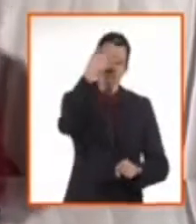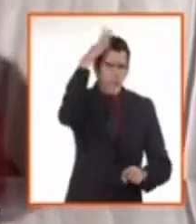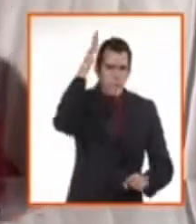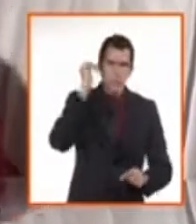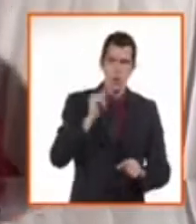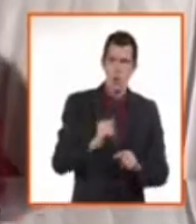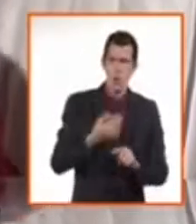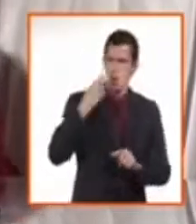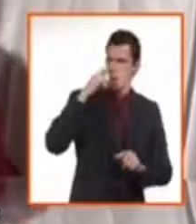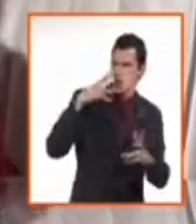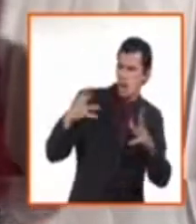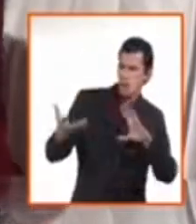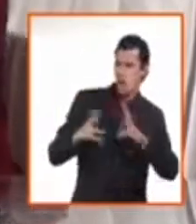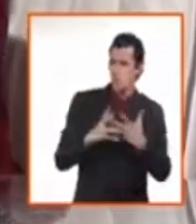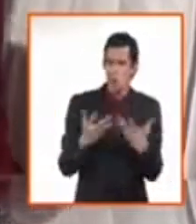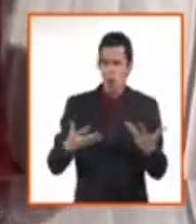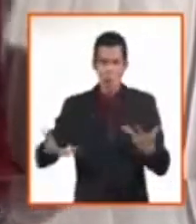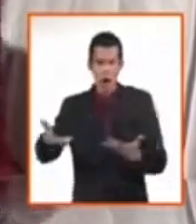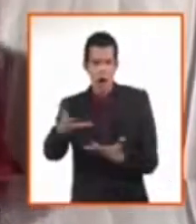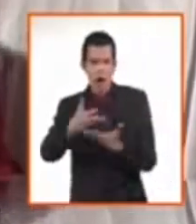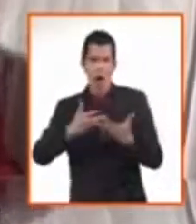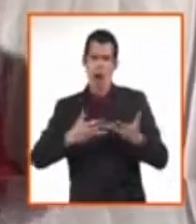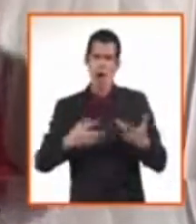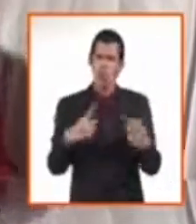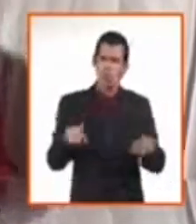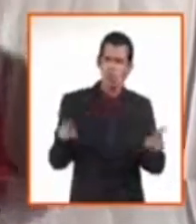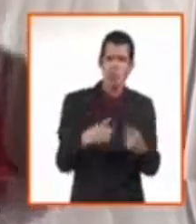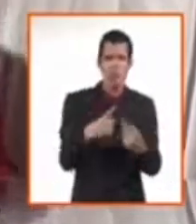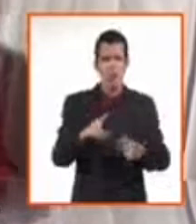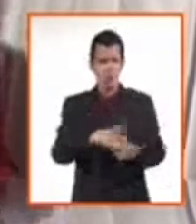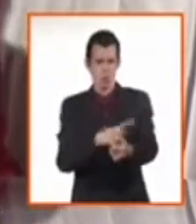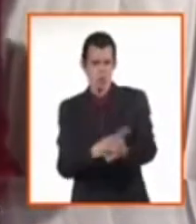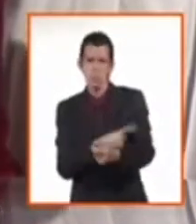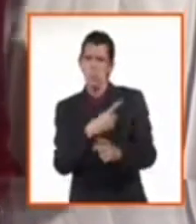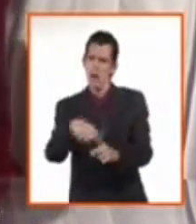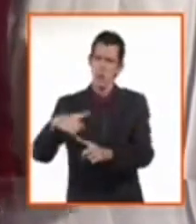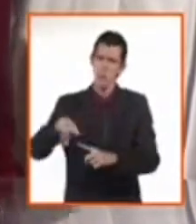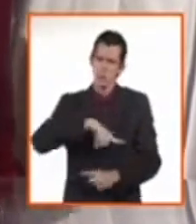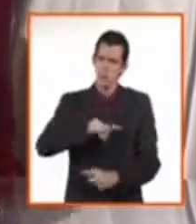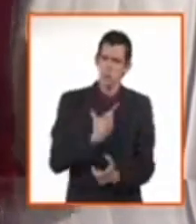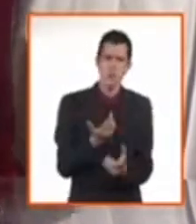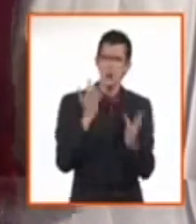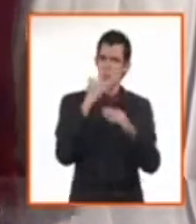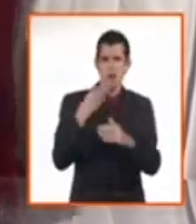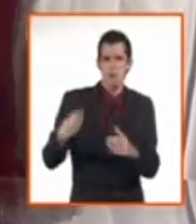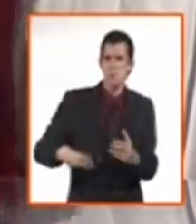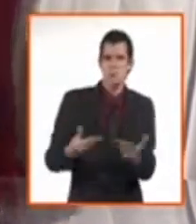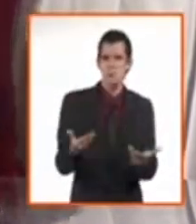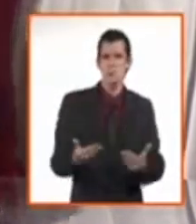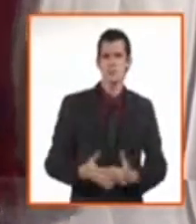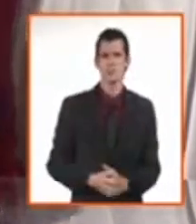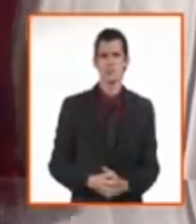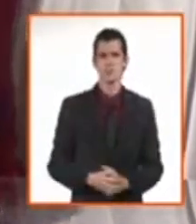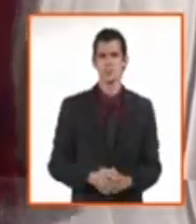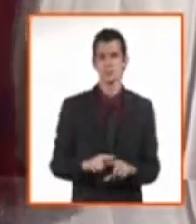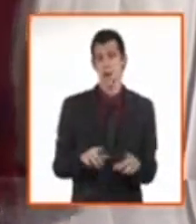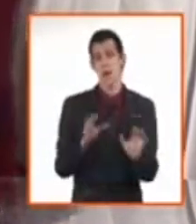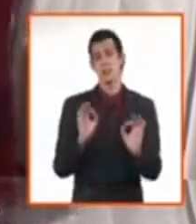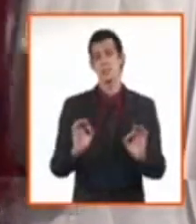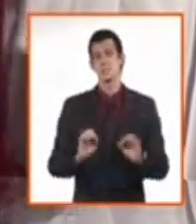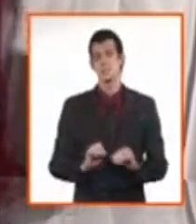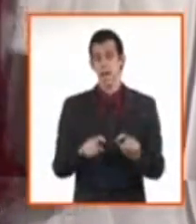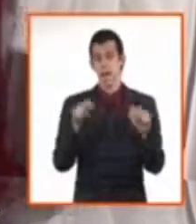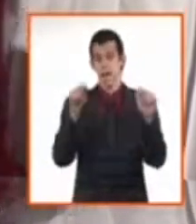contra aquellos eventos contra el terrorismo la cantidad y la diversidad de luchadores sociales